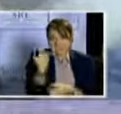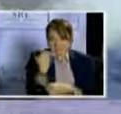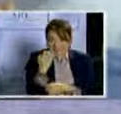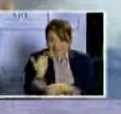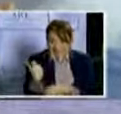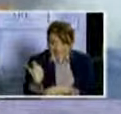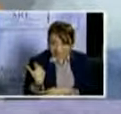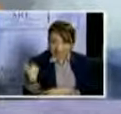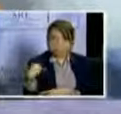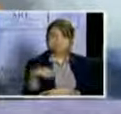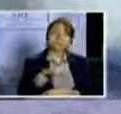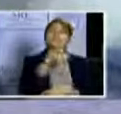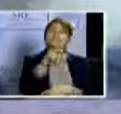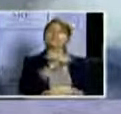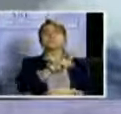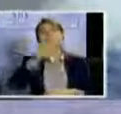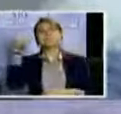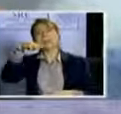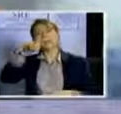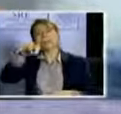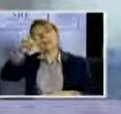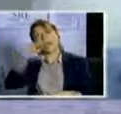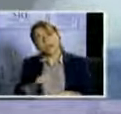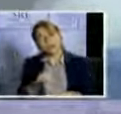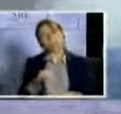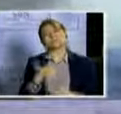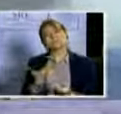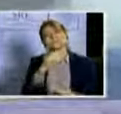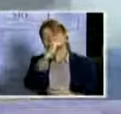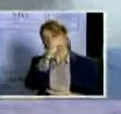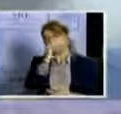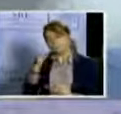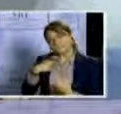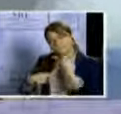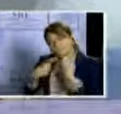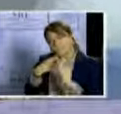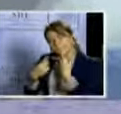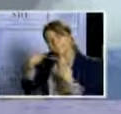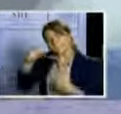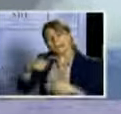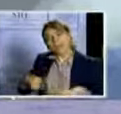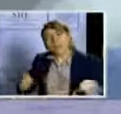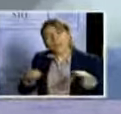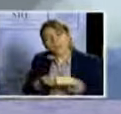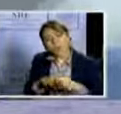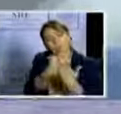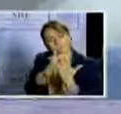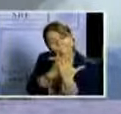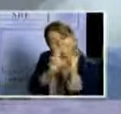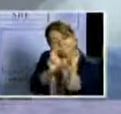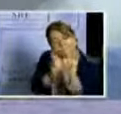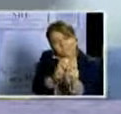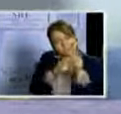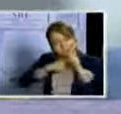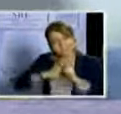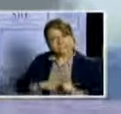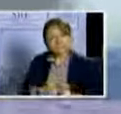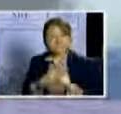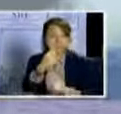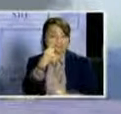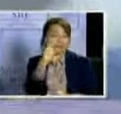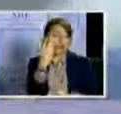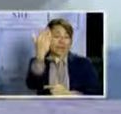el embajador Lo Mónaco trató todo lo que pudo para hacer avanzar la agenda de esa conferencia. Hace 18